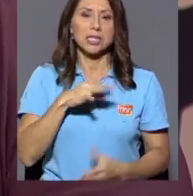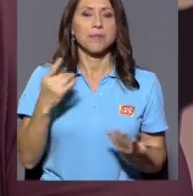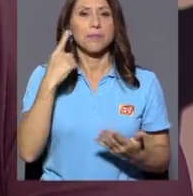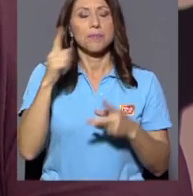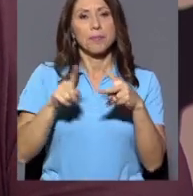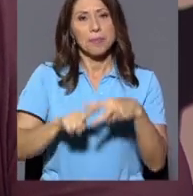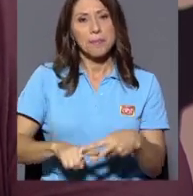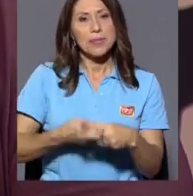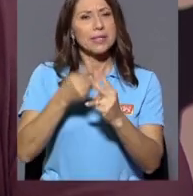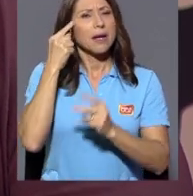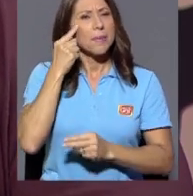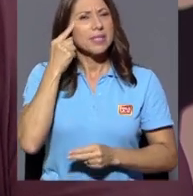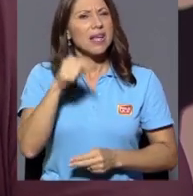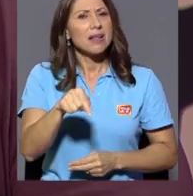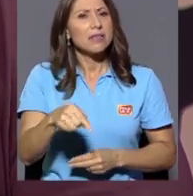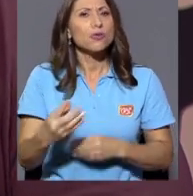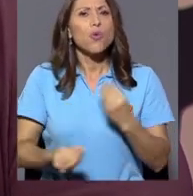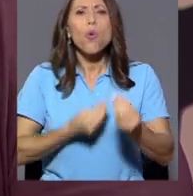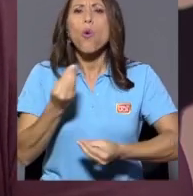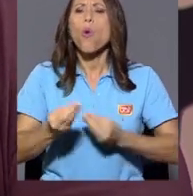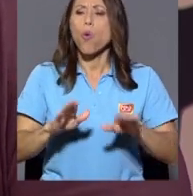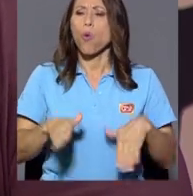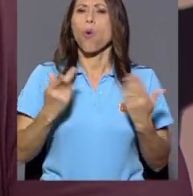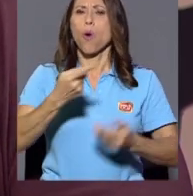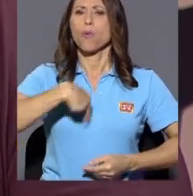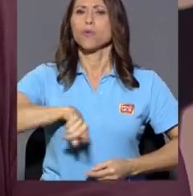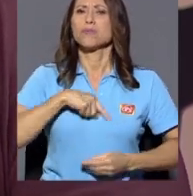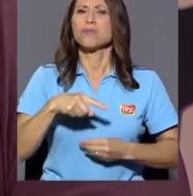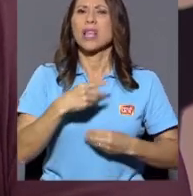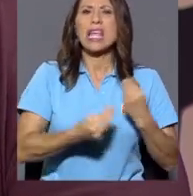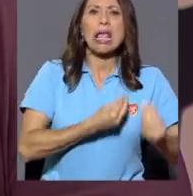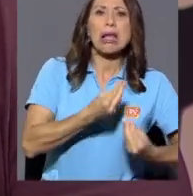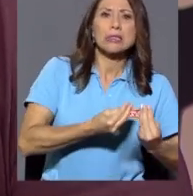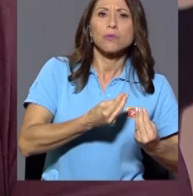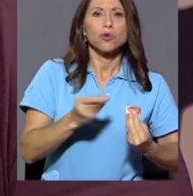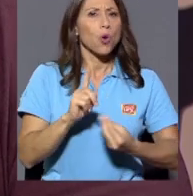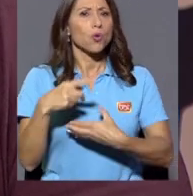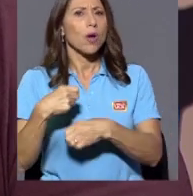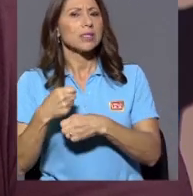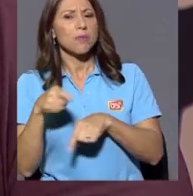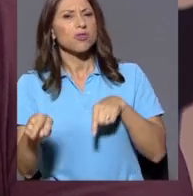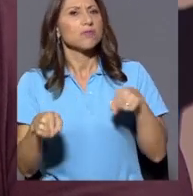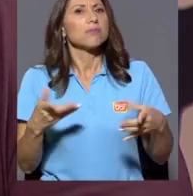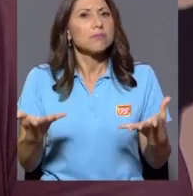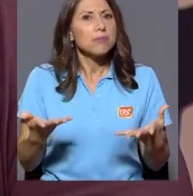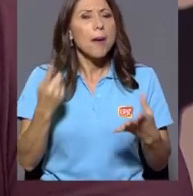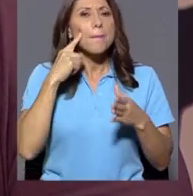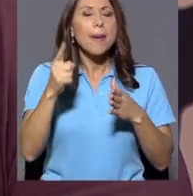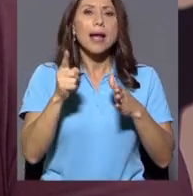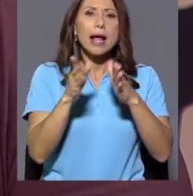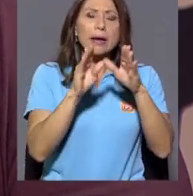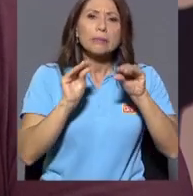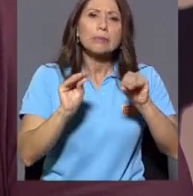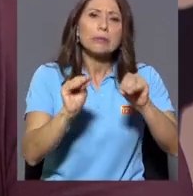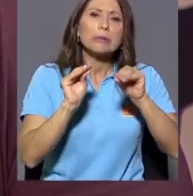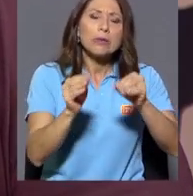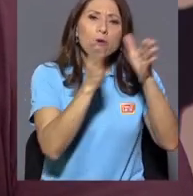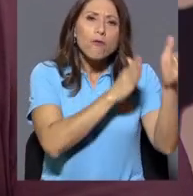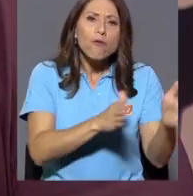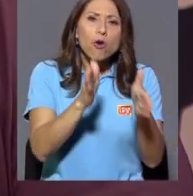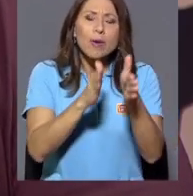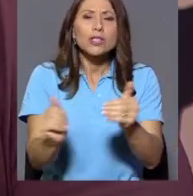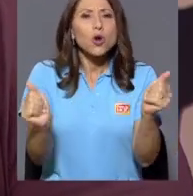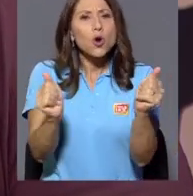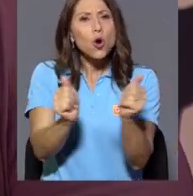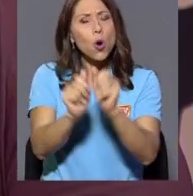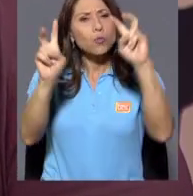chile para empezar a pensar esto bueno como como estamos que hacemos lo que no hacemos en la formación con